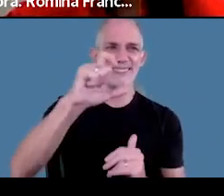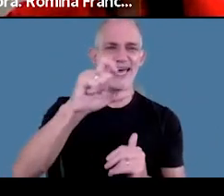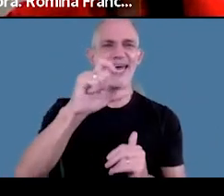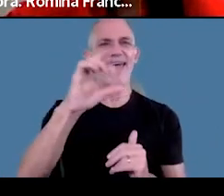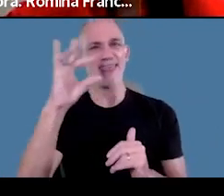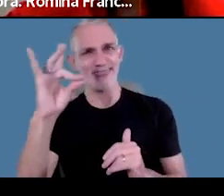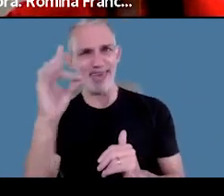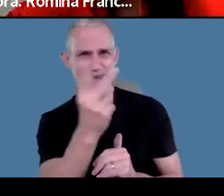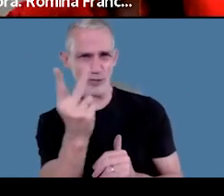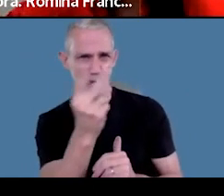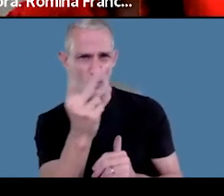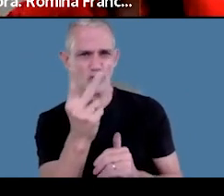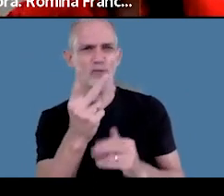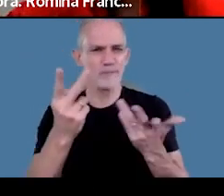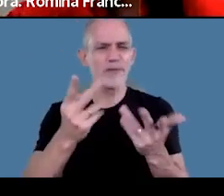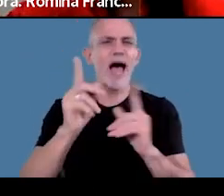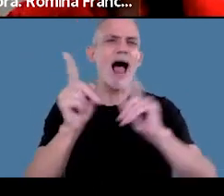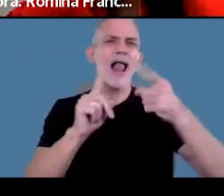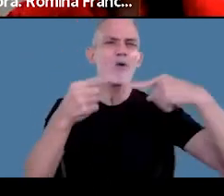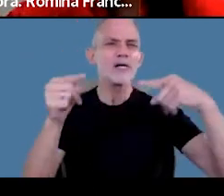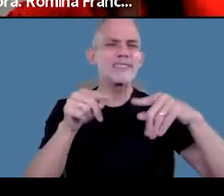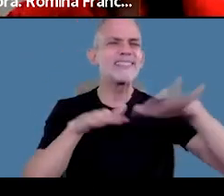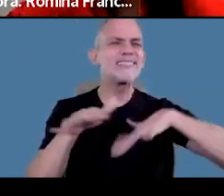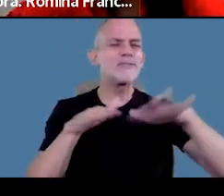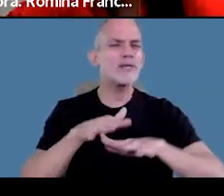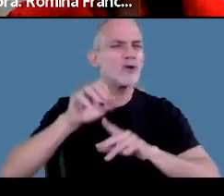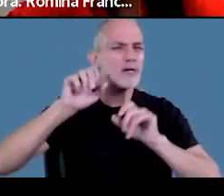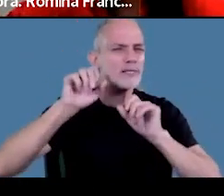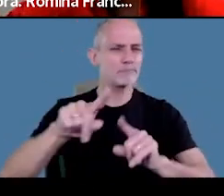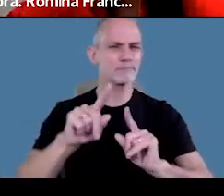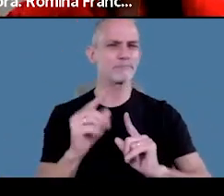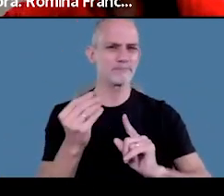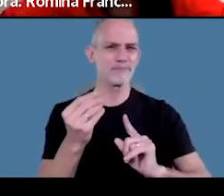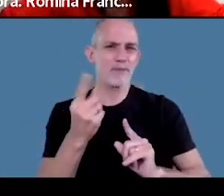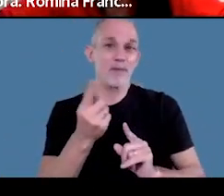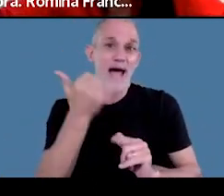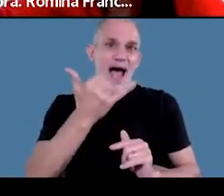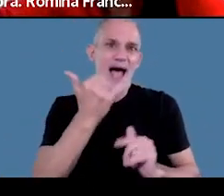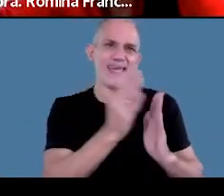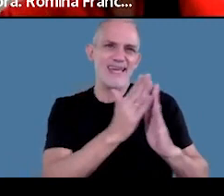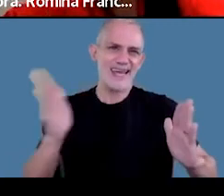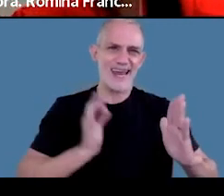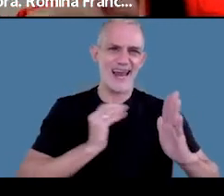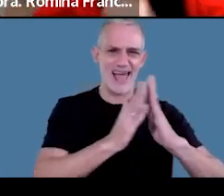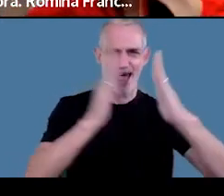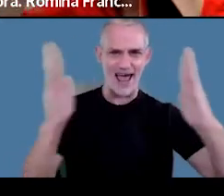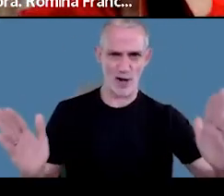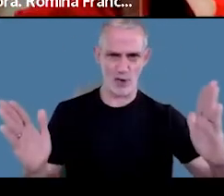D, que van a ser algunas situaciones puntuales acaecidas o ocurridas en el